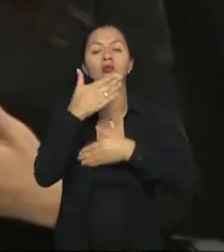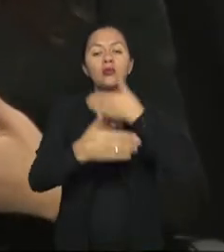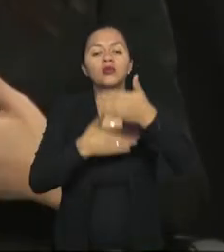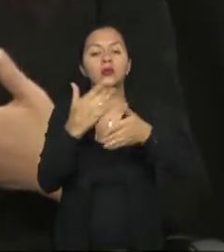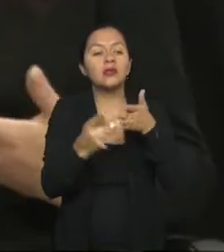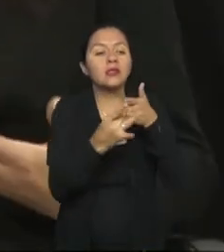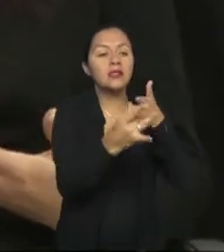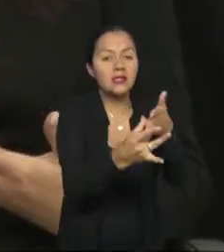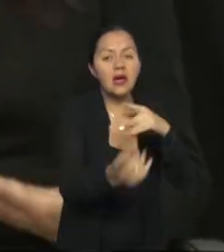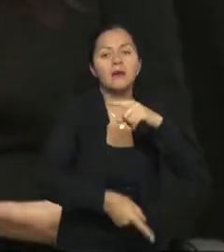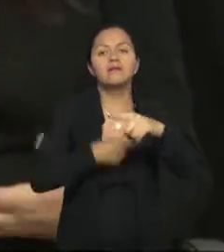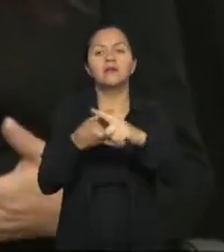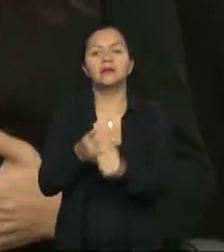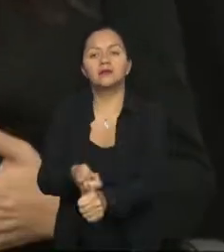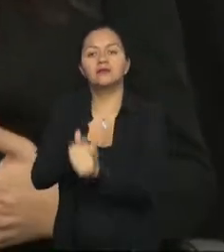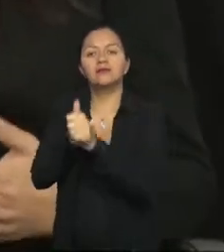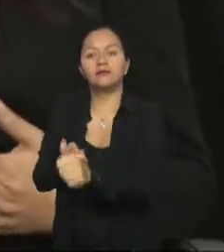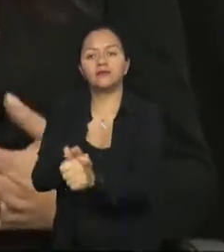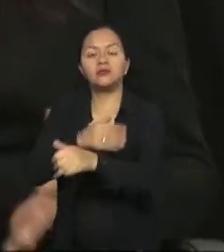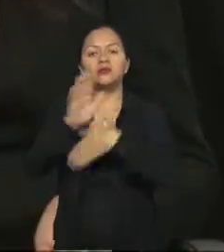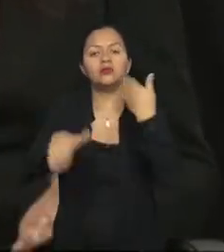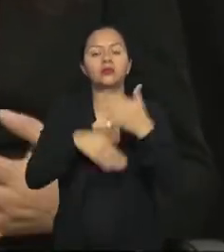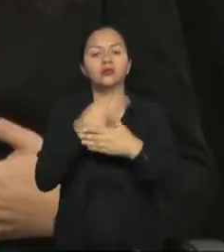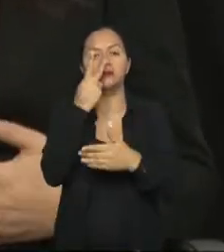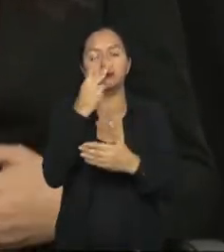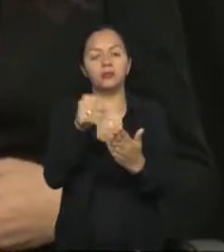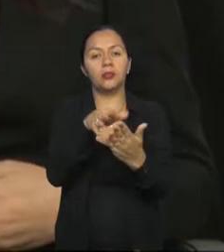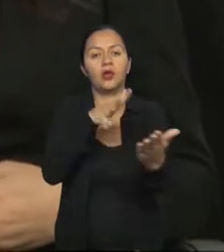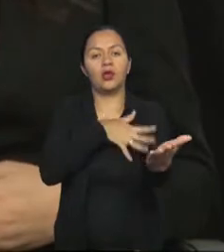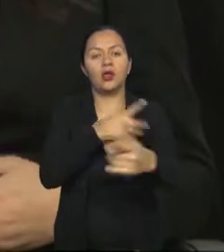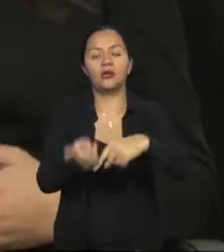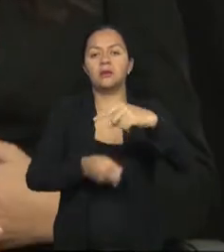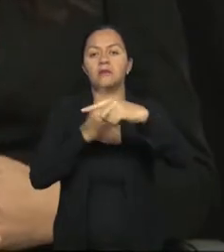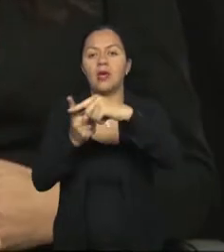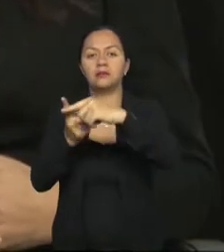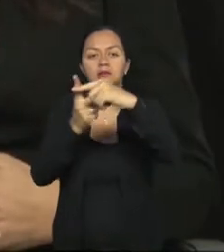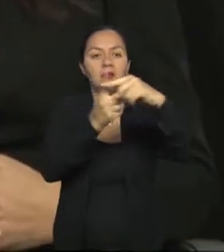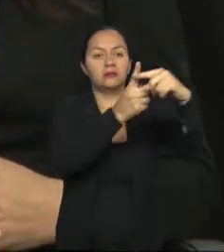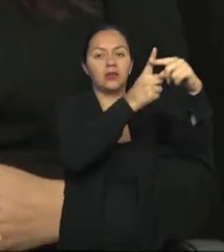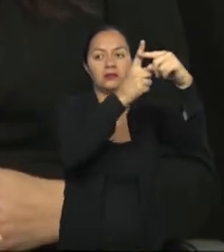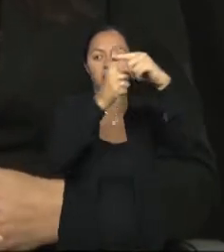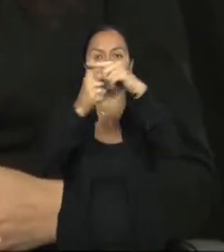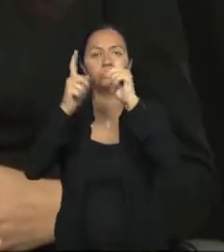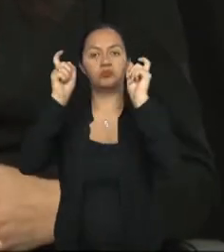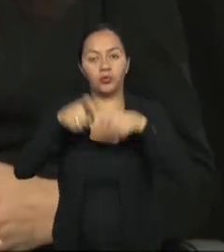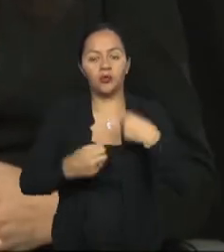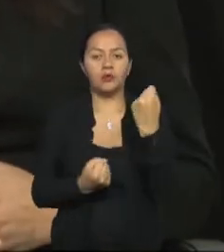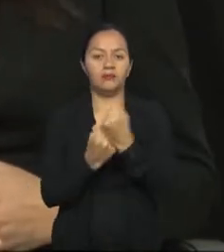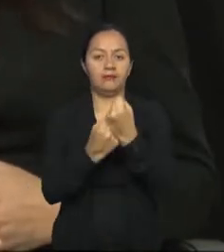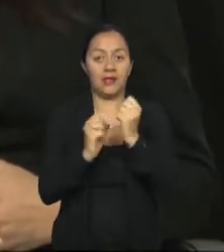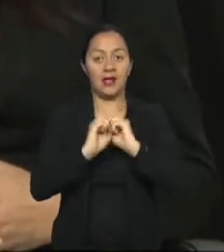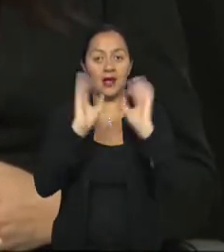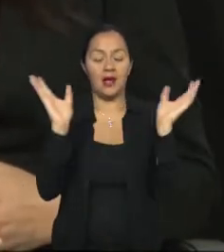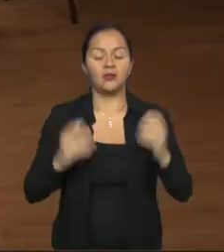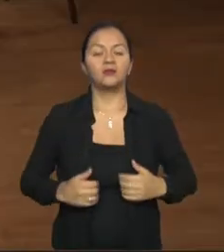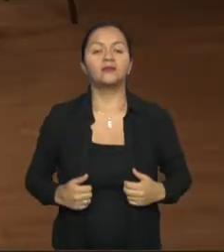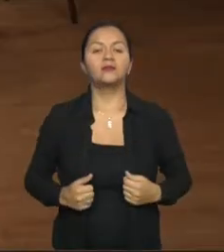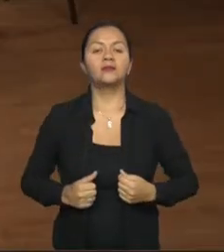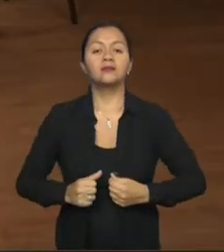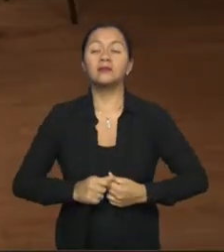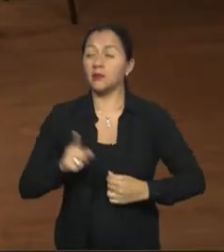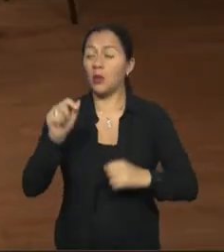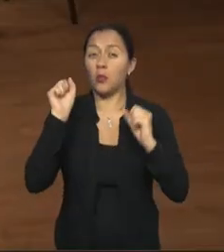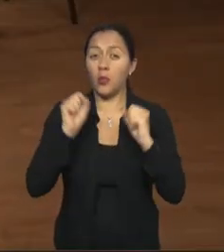guía o el acompañamiento de uno de los proyectos que nosotros estamos apoyando allí. ¿Eso aliviana